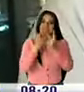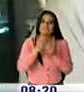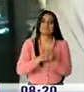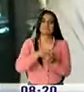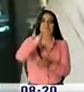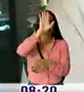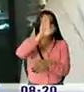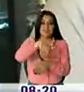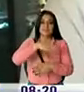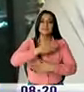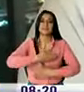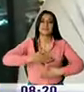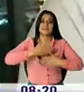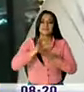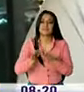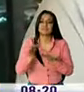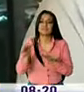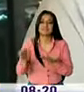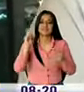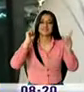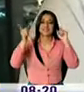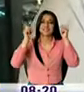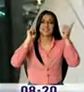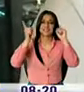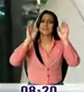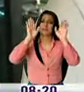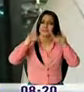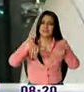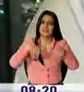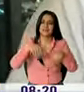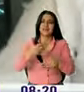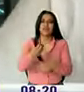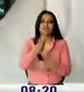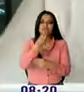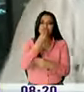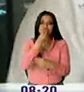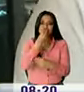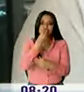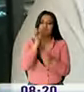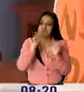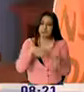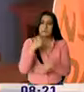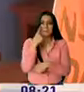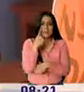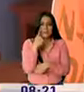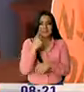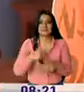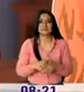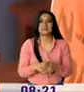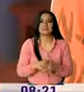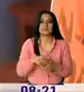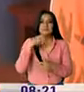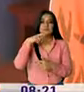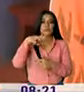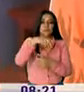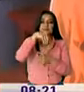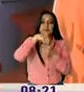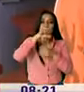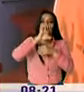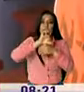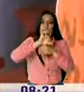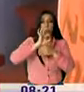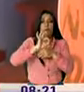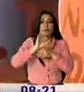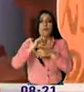nuestro hermoso cantón Atacames, que vengan a disfrutar nuestra gastronomía. Que los turistas, tanto nacionales como extranjeros,